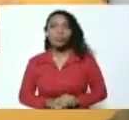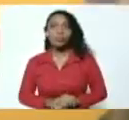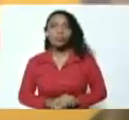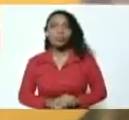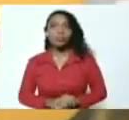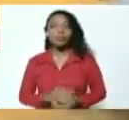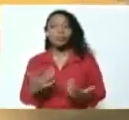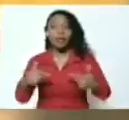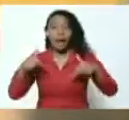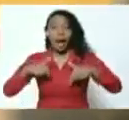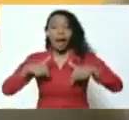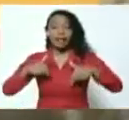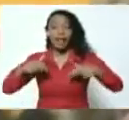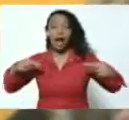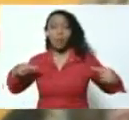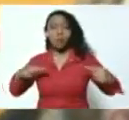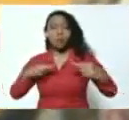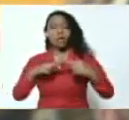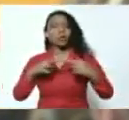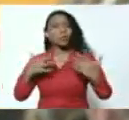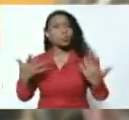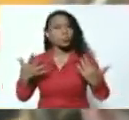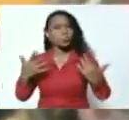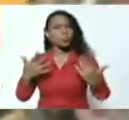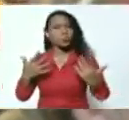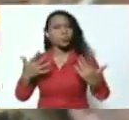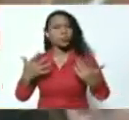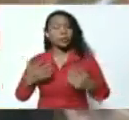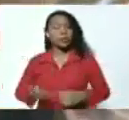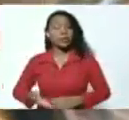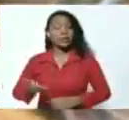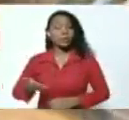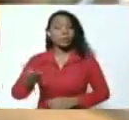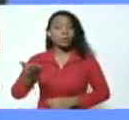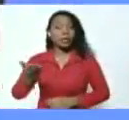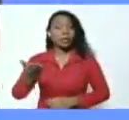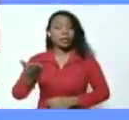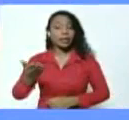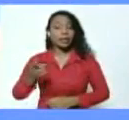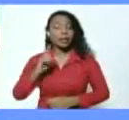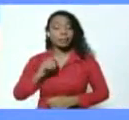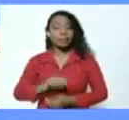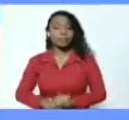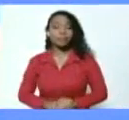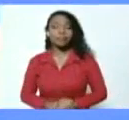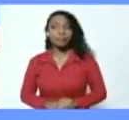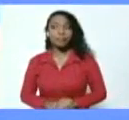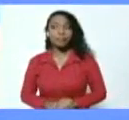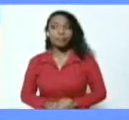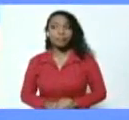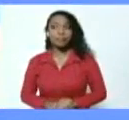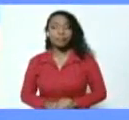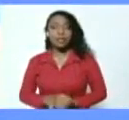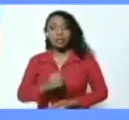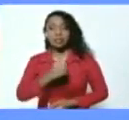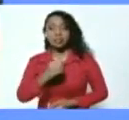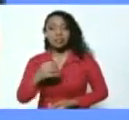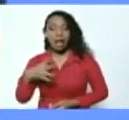Que este encuentro tan importante, Blanca, aquella es Blanca, ¿verdad? Sí, es Blanca.